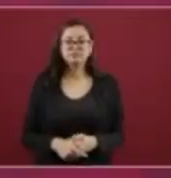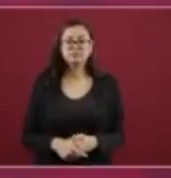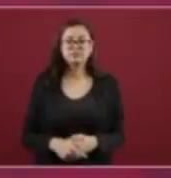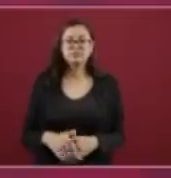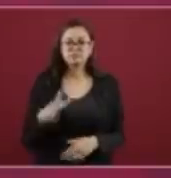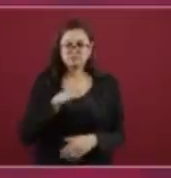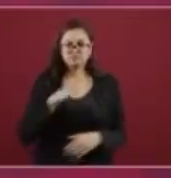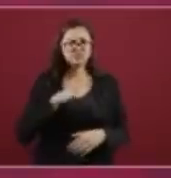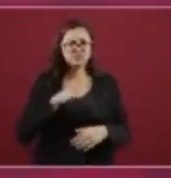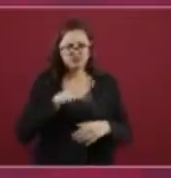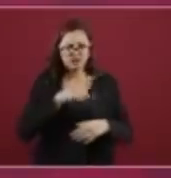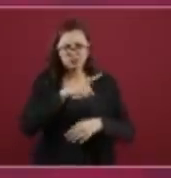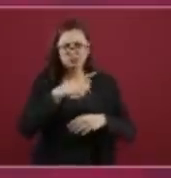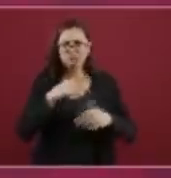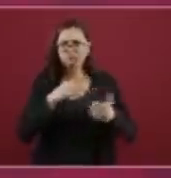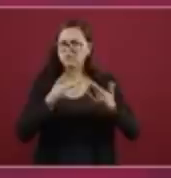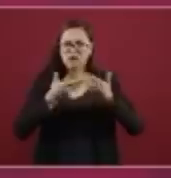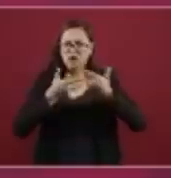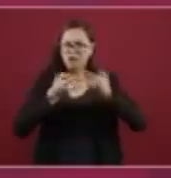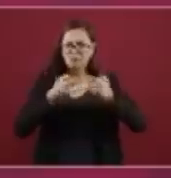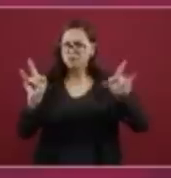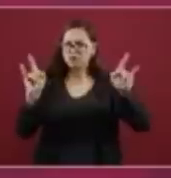cauces,